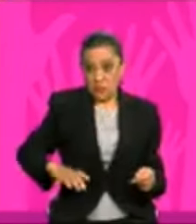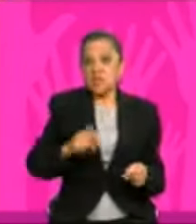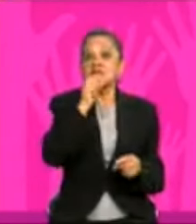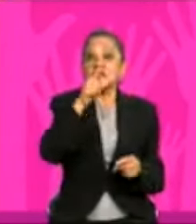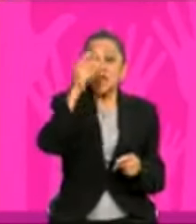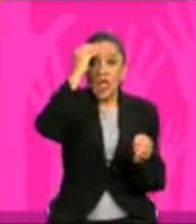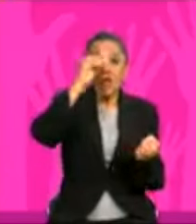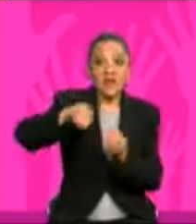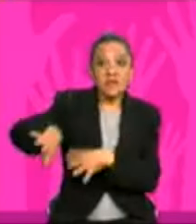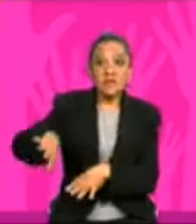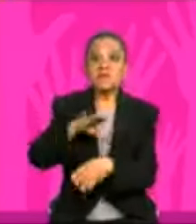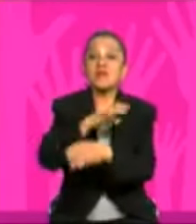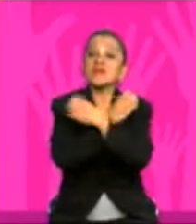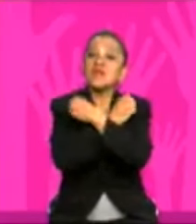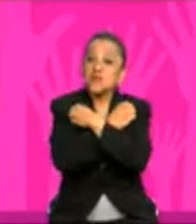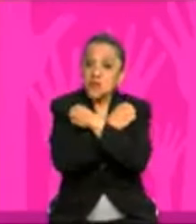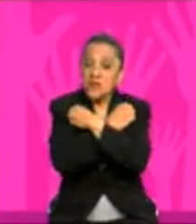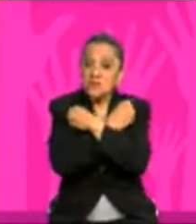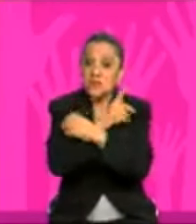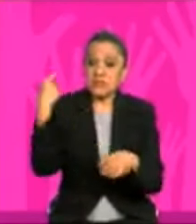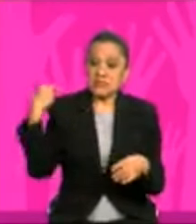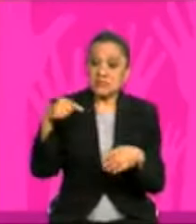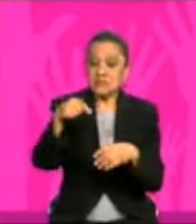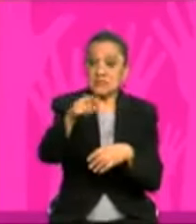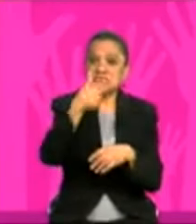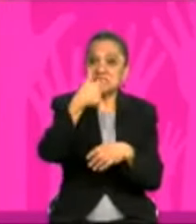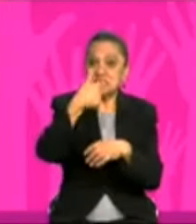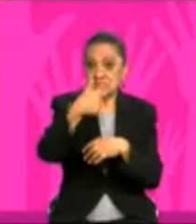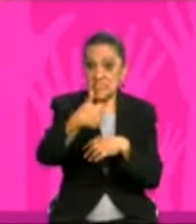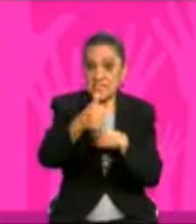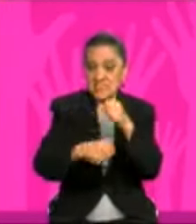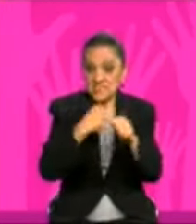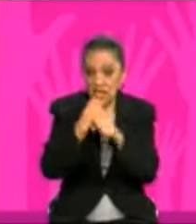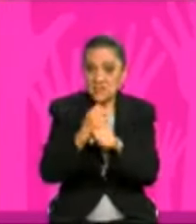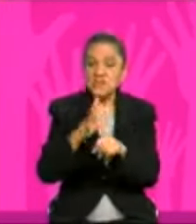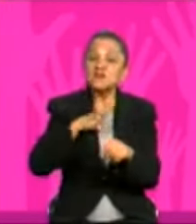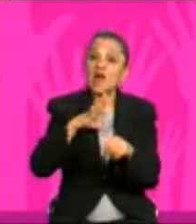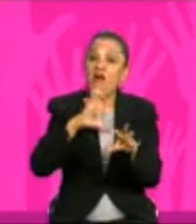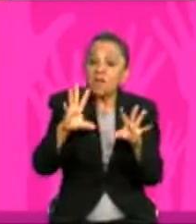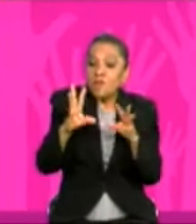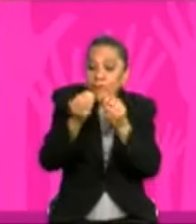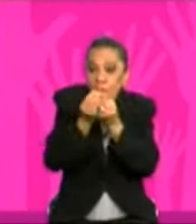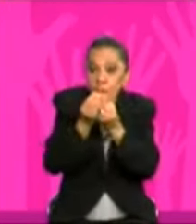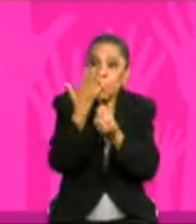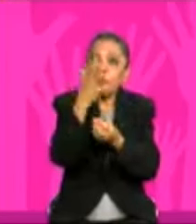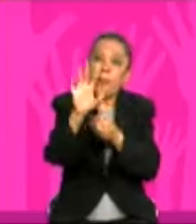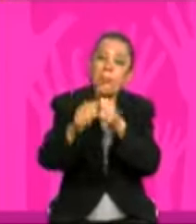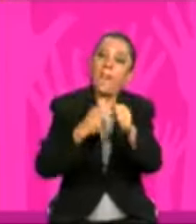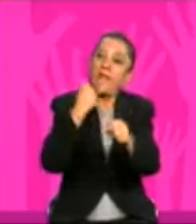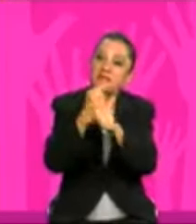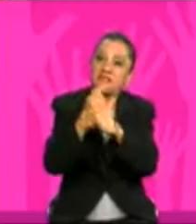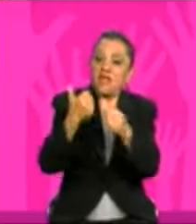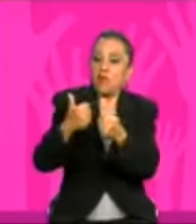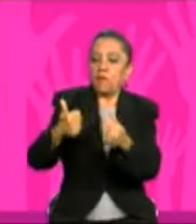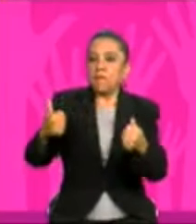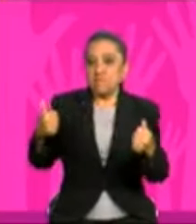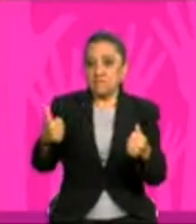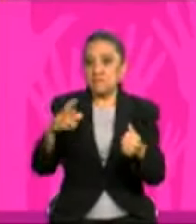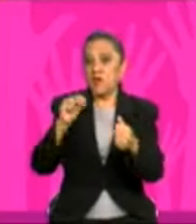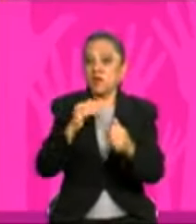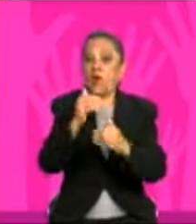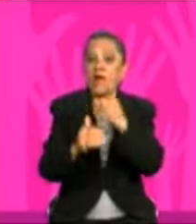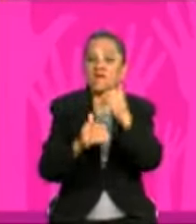la educación. En este sexenio hemos acumulado 10 años de rezago educativo. En lugar de avanzar durante el gobierno de tu